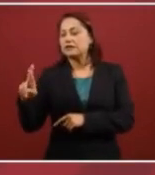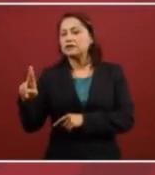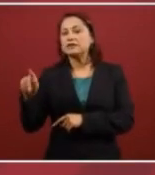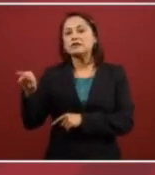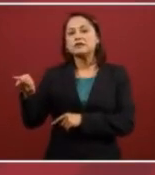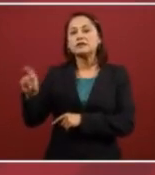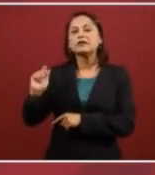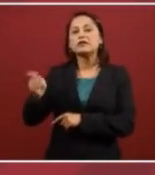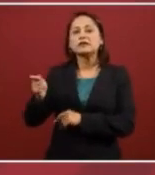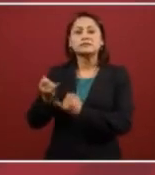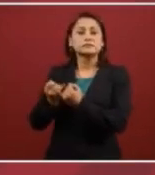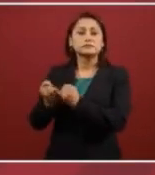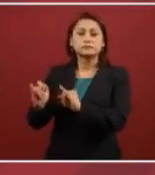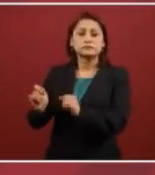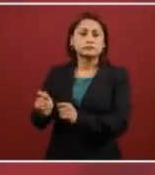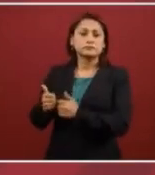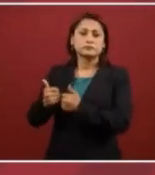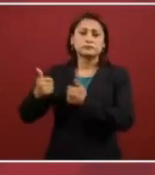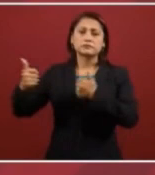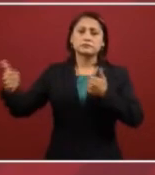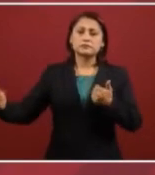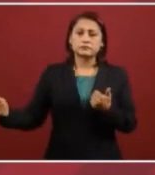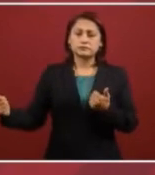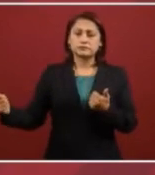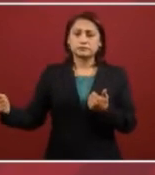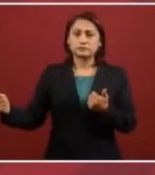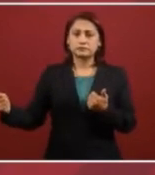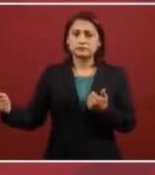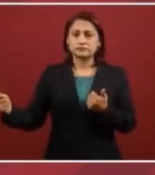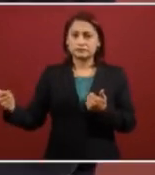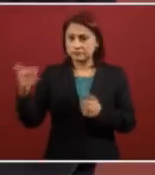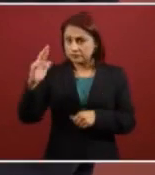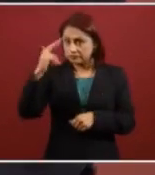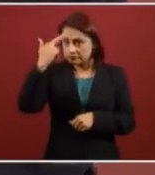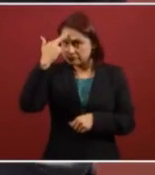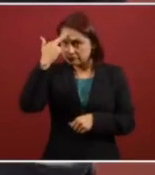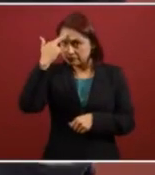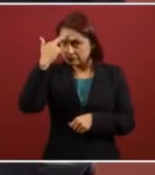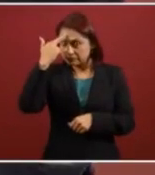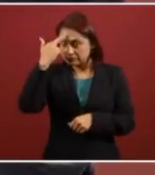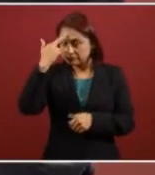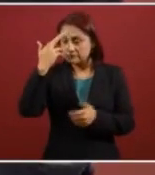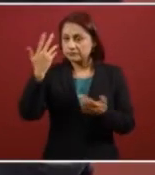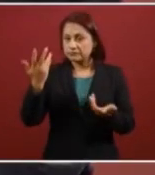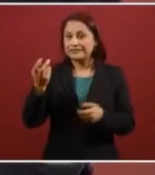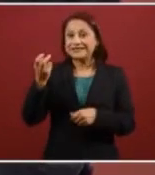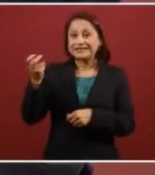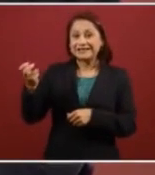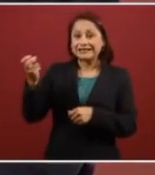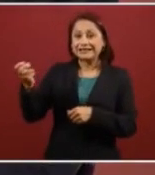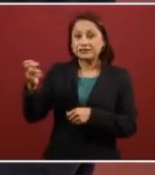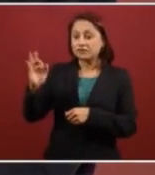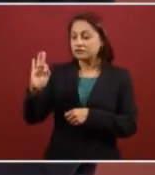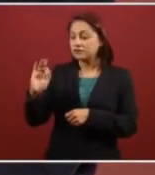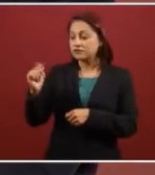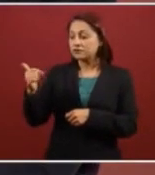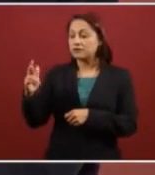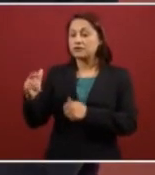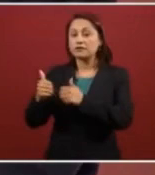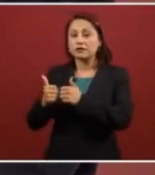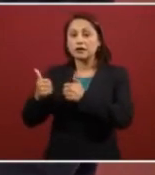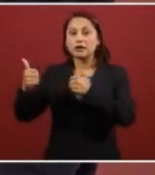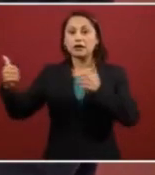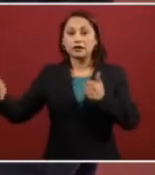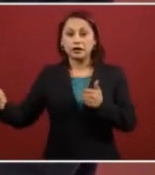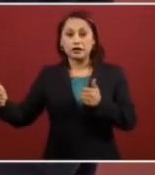cambio. También, that's also a change que pasó de noche. That happened overnight. Pero es un cambio de